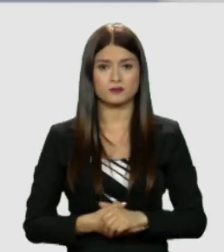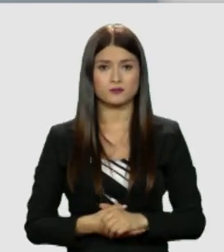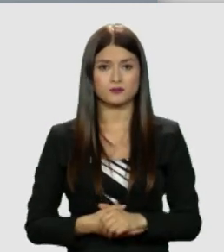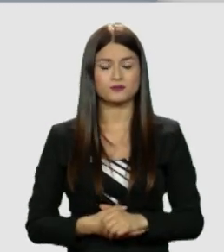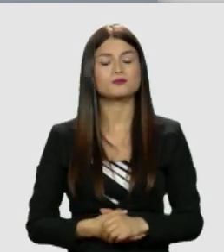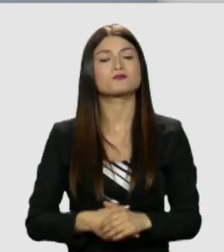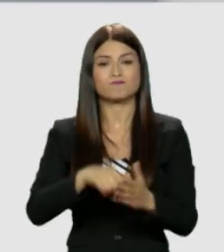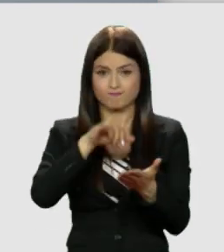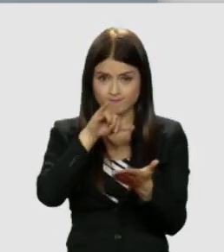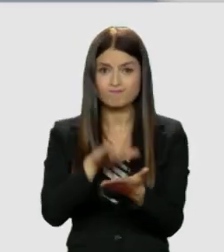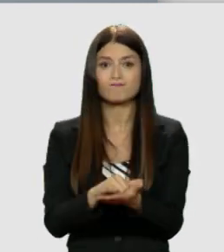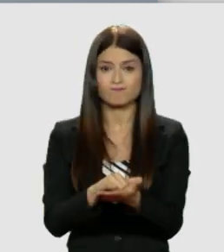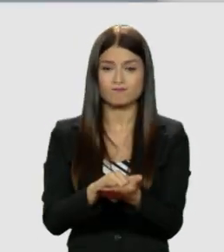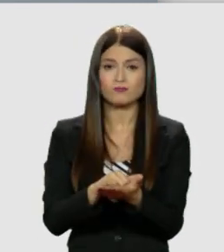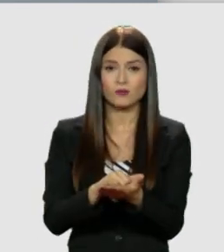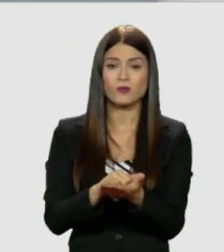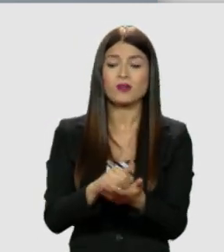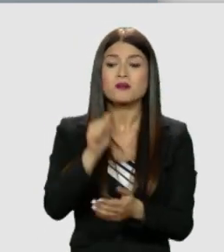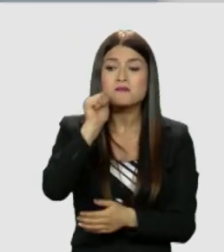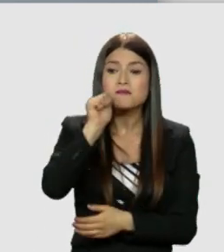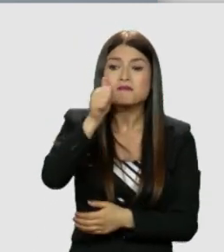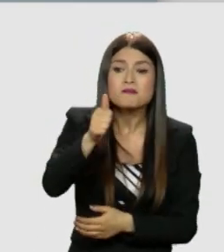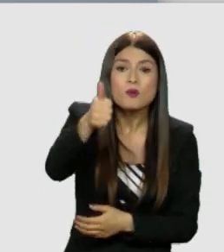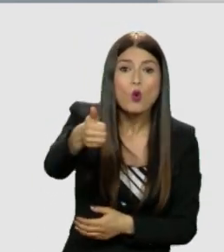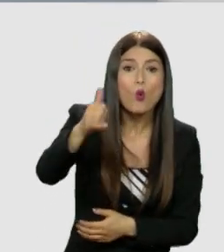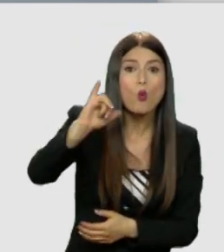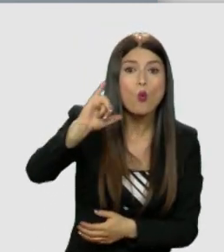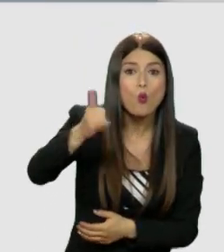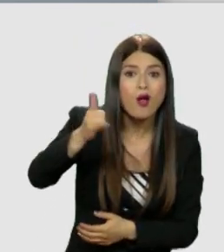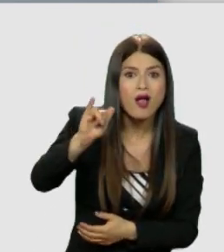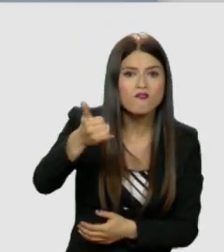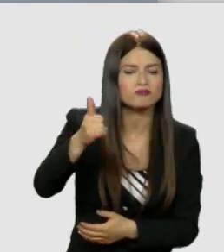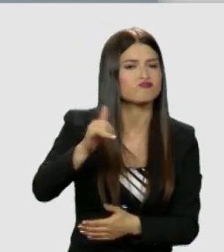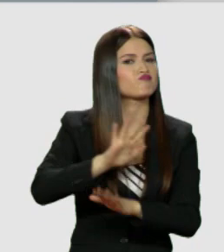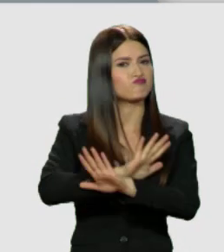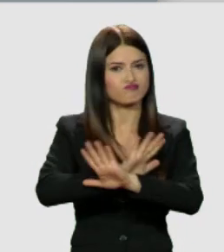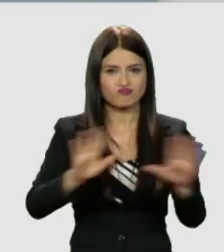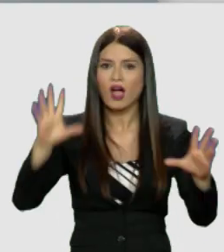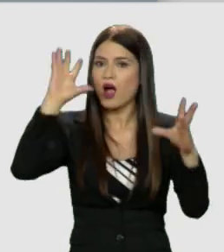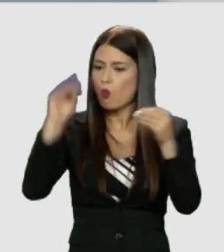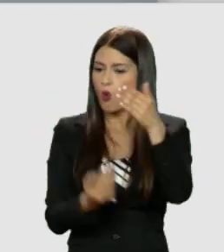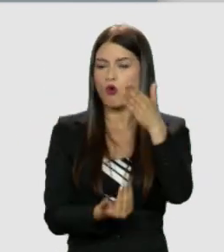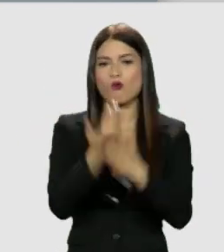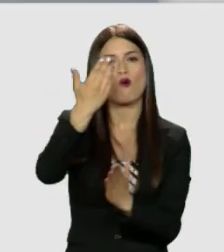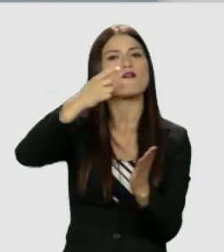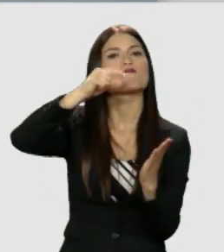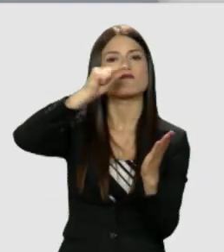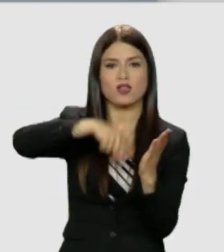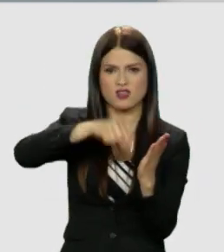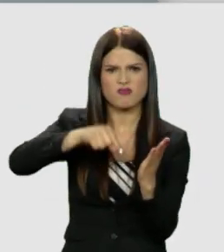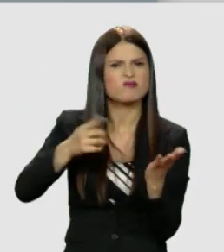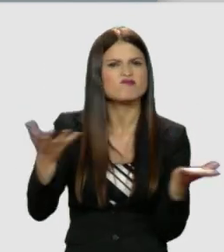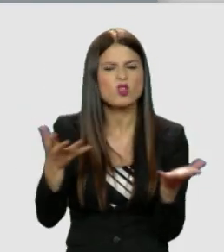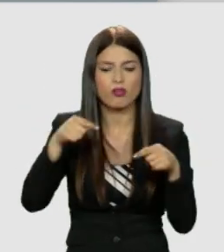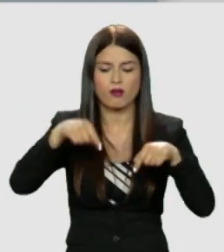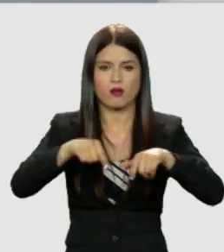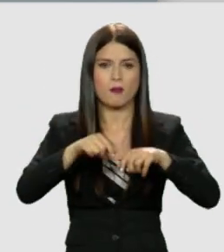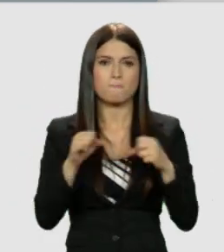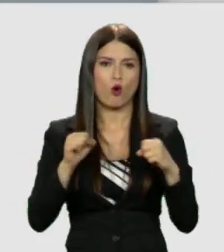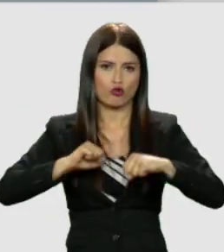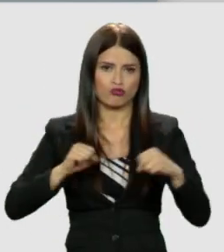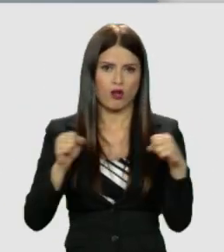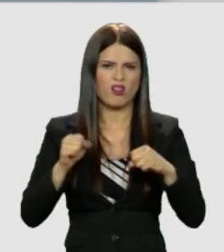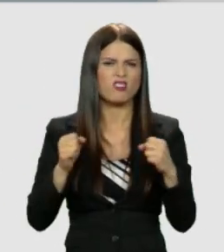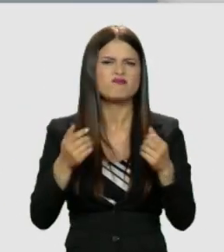eso el día jueves pasado mañana vamos a firmar este nuevo acuerdo aquí en Bogotá en el